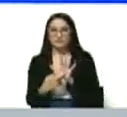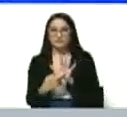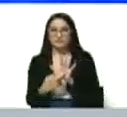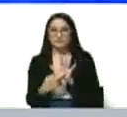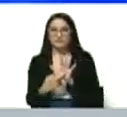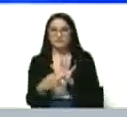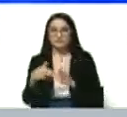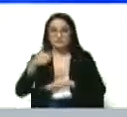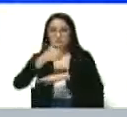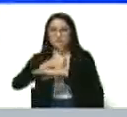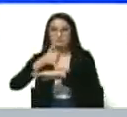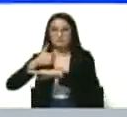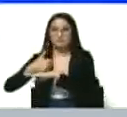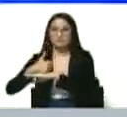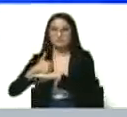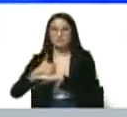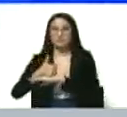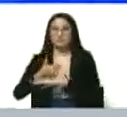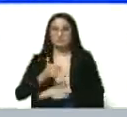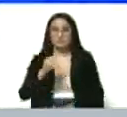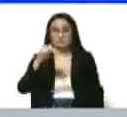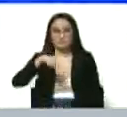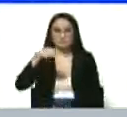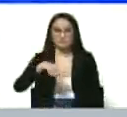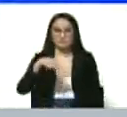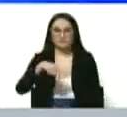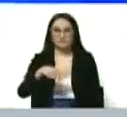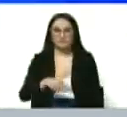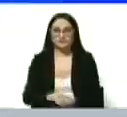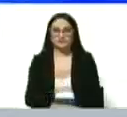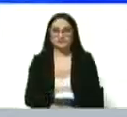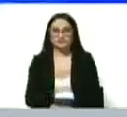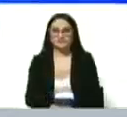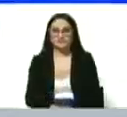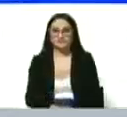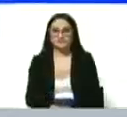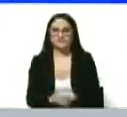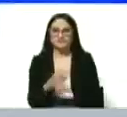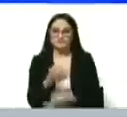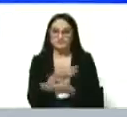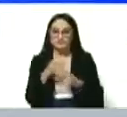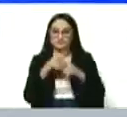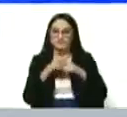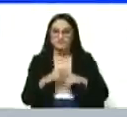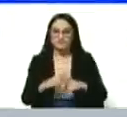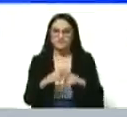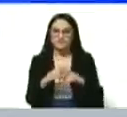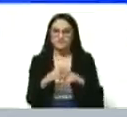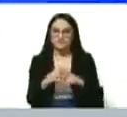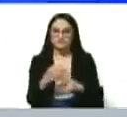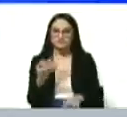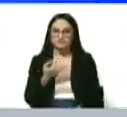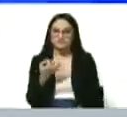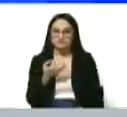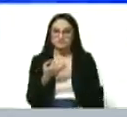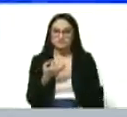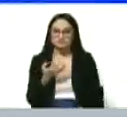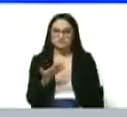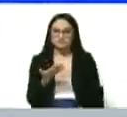representantes de alto nivel presentes el día de hoy, es un extraordinario honor y un verdadero